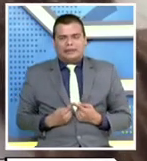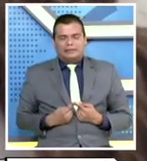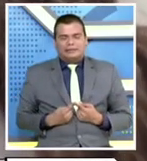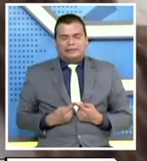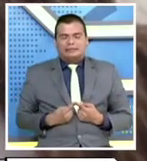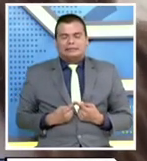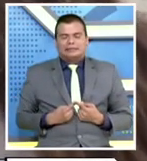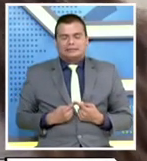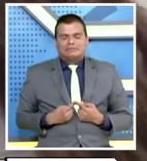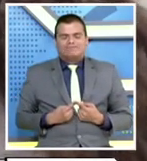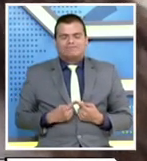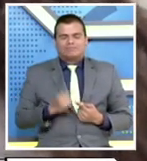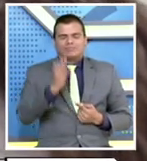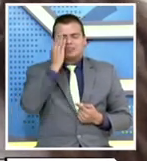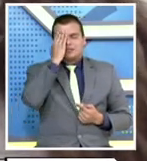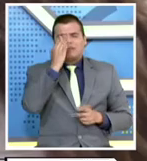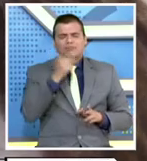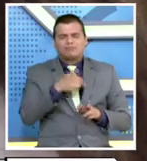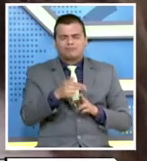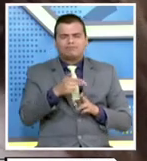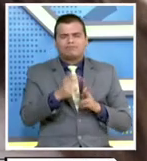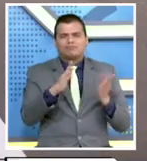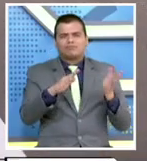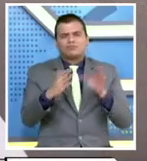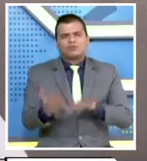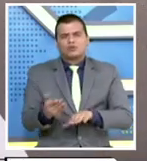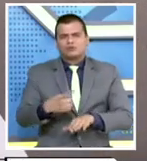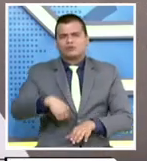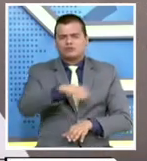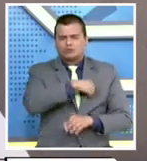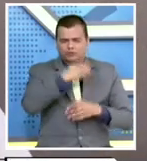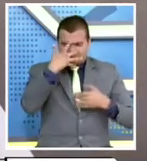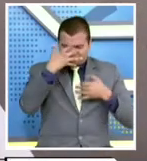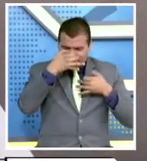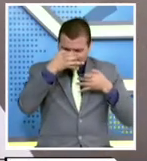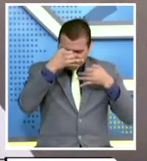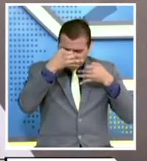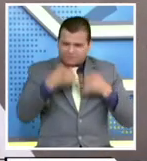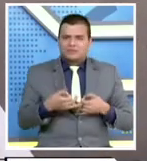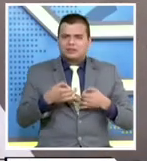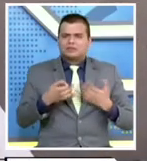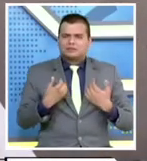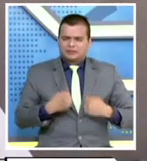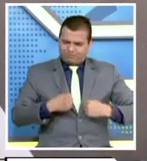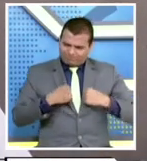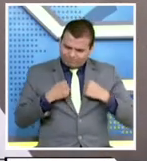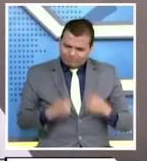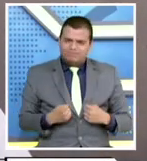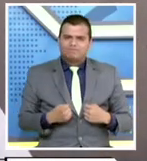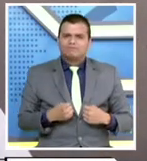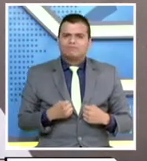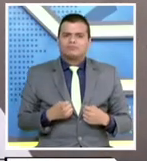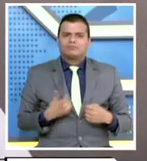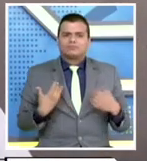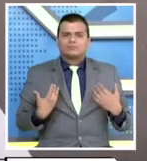que está cerca la muerte. La fe de nosotros nunca flaqueó, siempre estuvo,